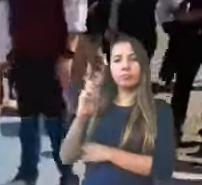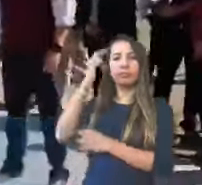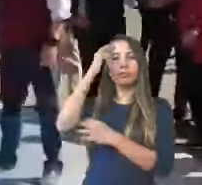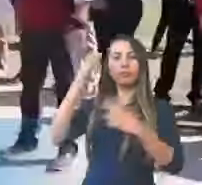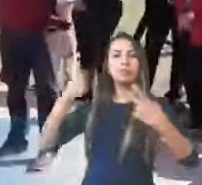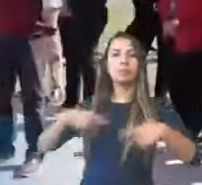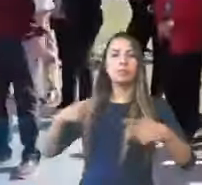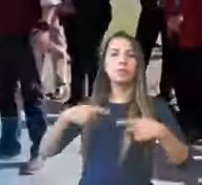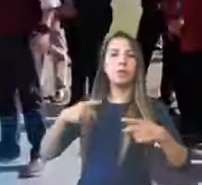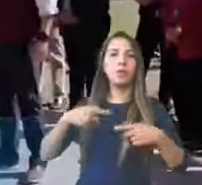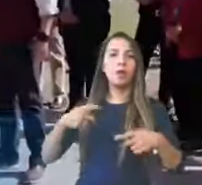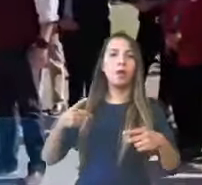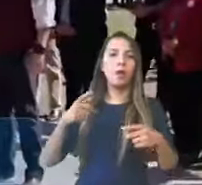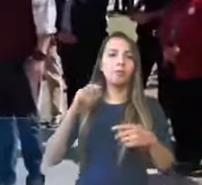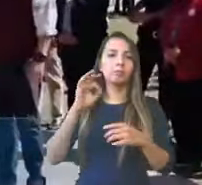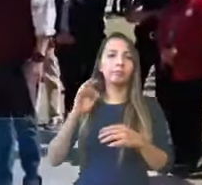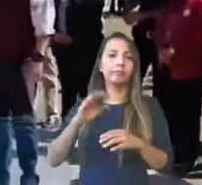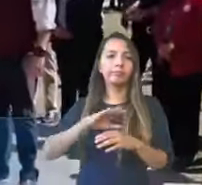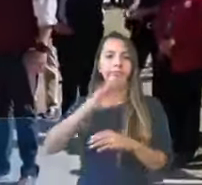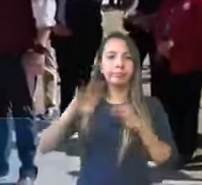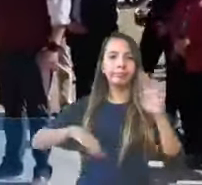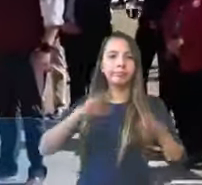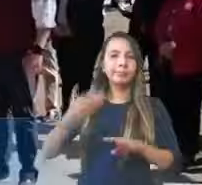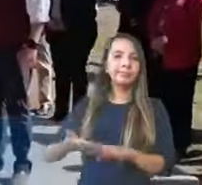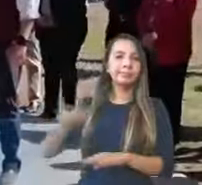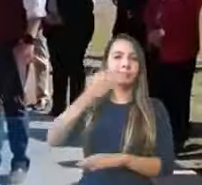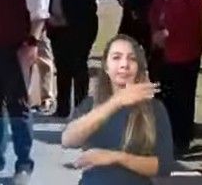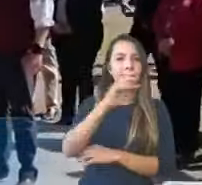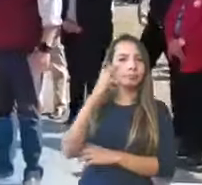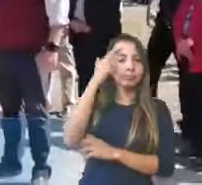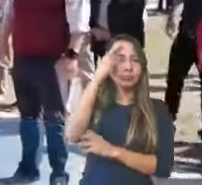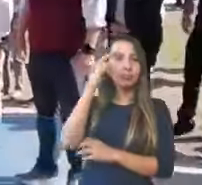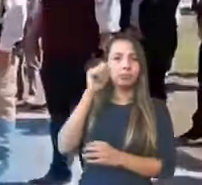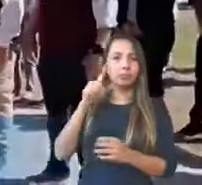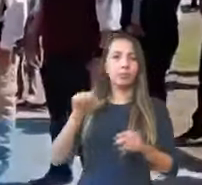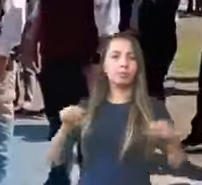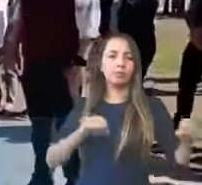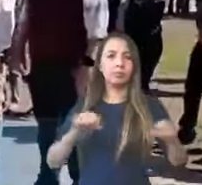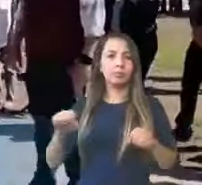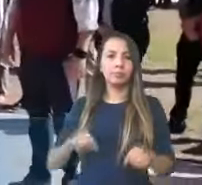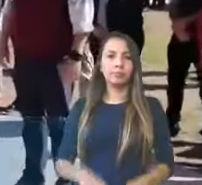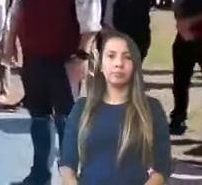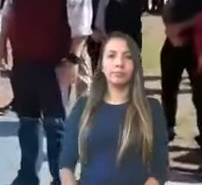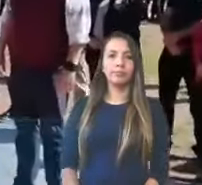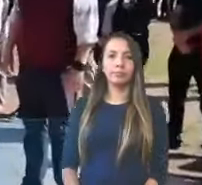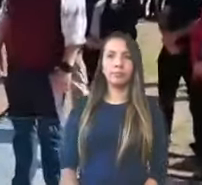de septiembre del año de 1985. Un minuto de silencio.